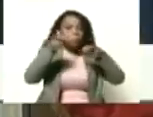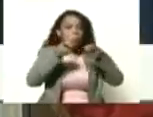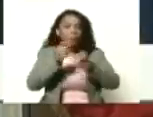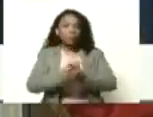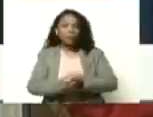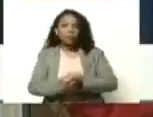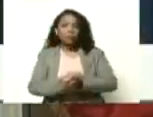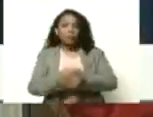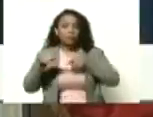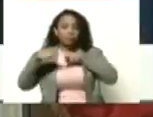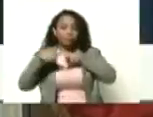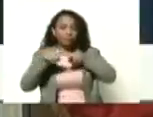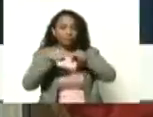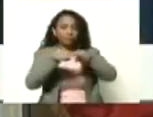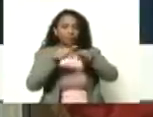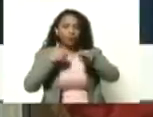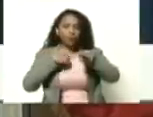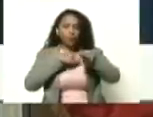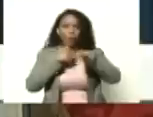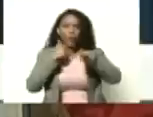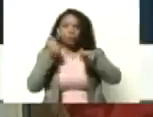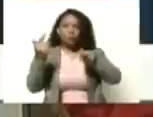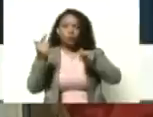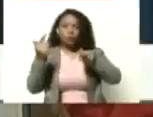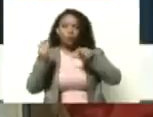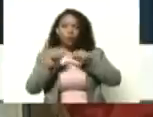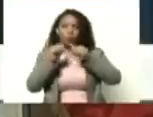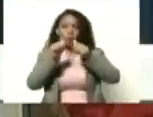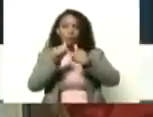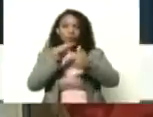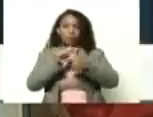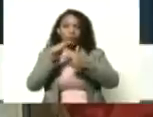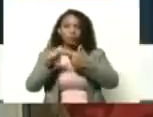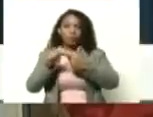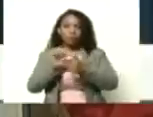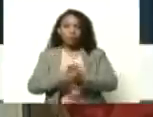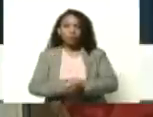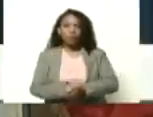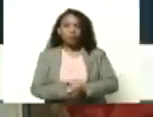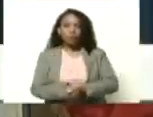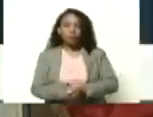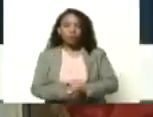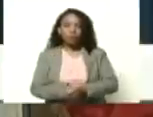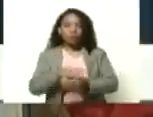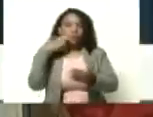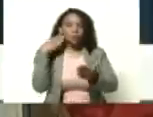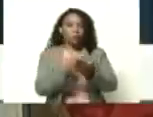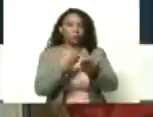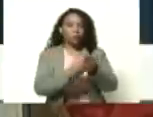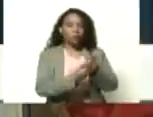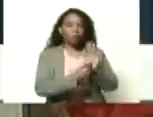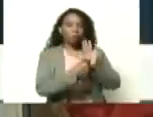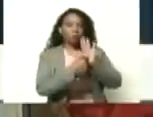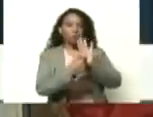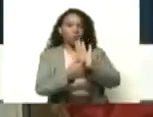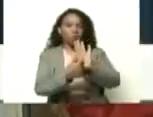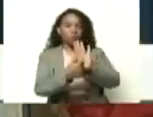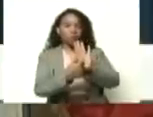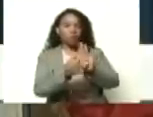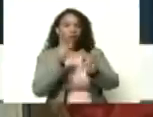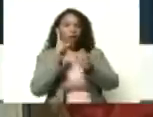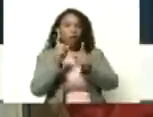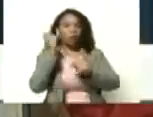paralelo lo que nosotros decíamos comenzó entonces a presentarse una especie de